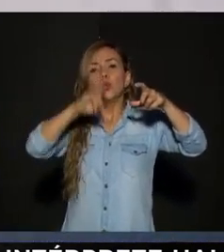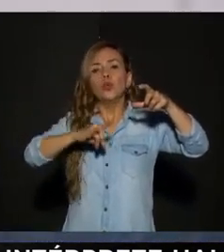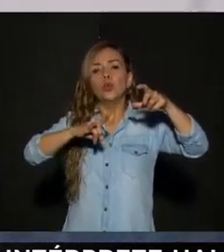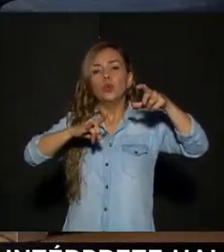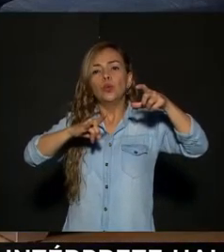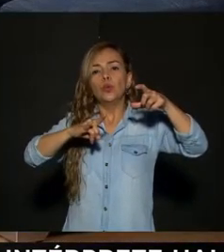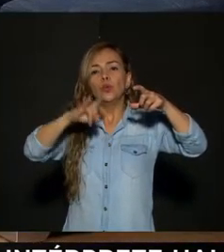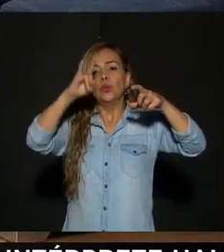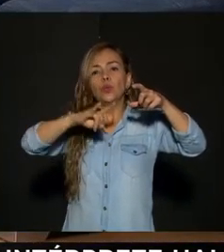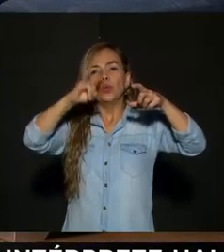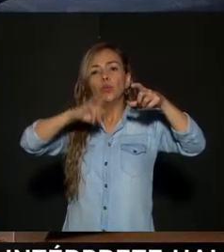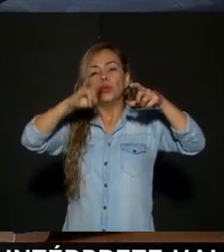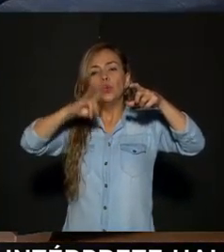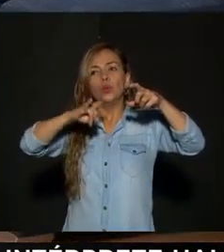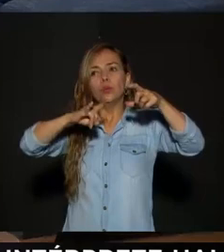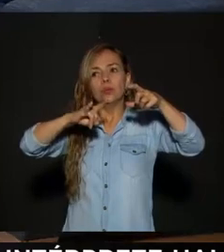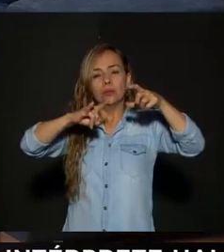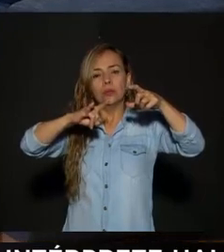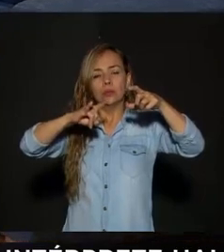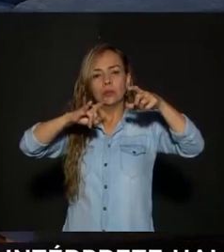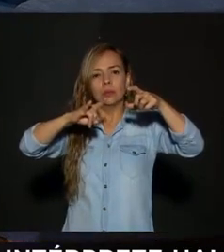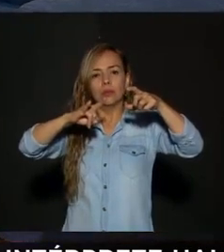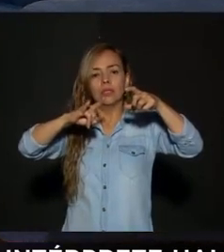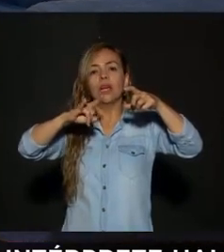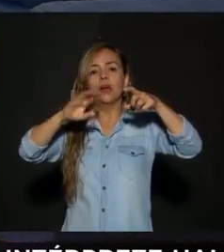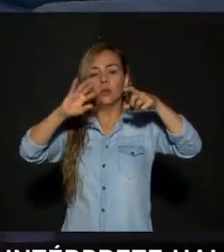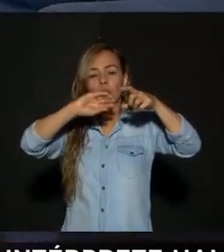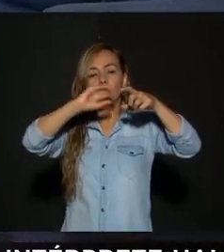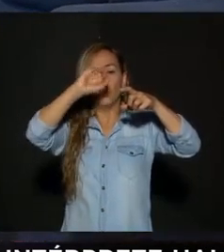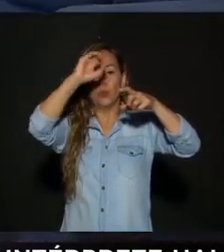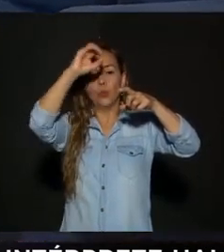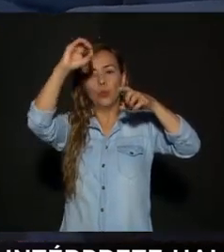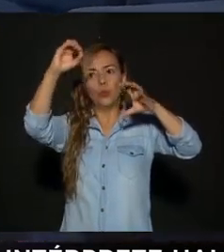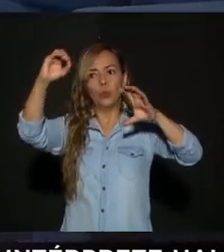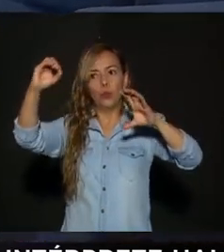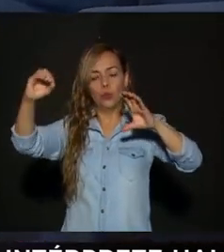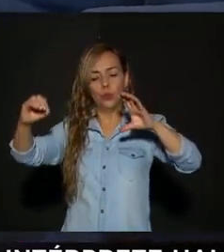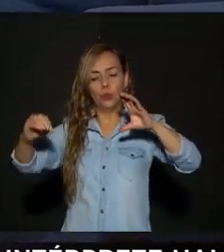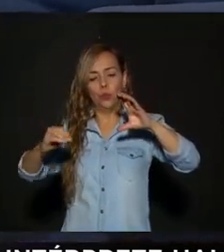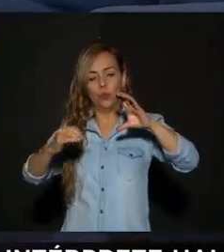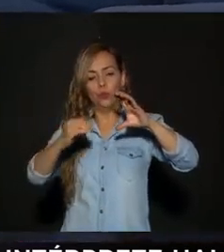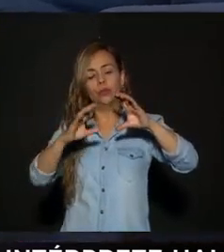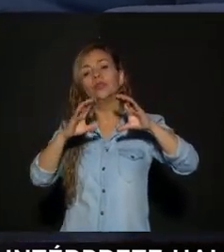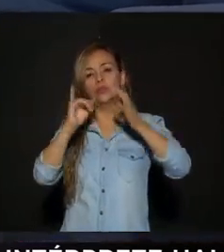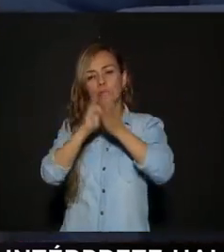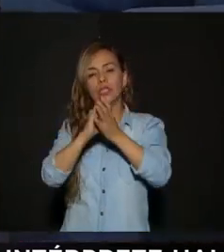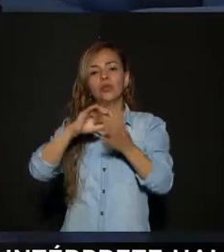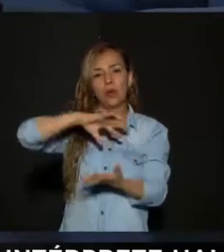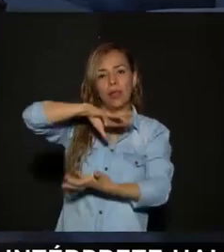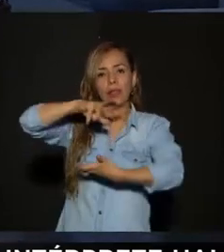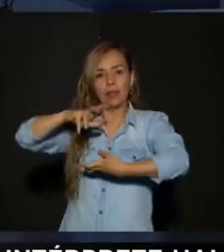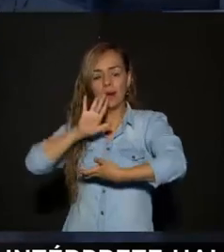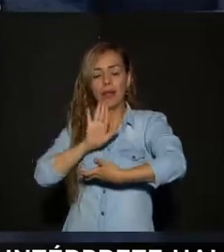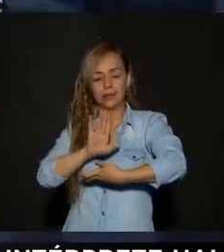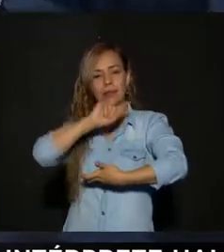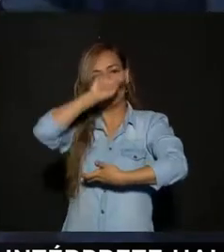que todo lo que esté ahí tienda hacia el centro y mira, por eso quedó el planeta Tierra así lo más de lindo, redondo. Sí.